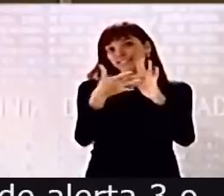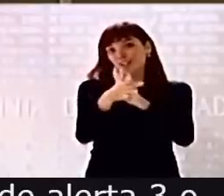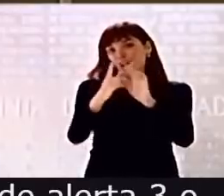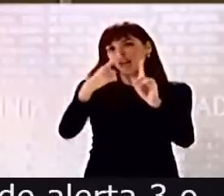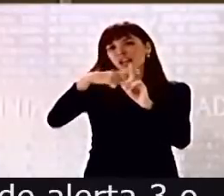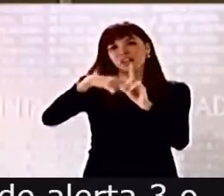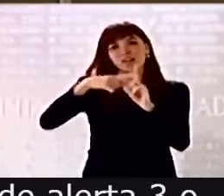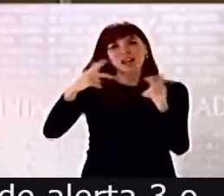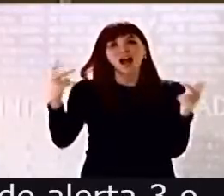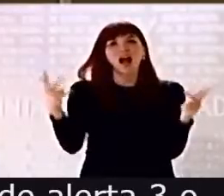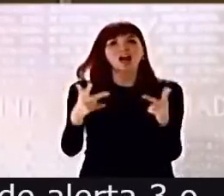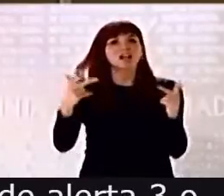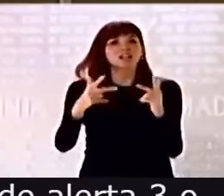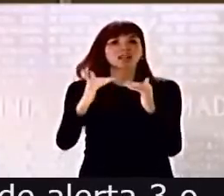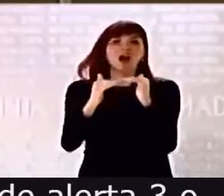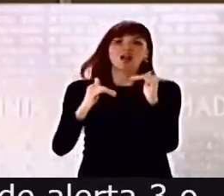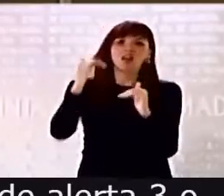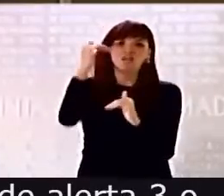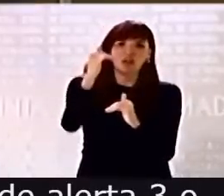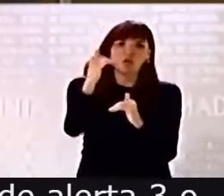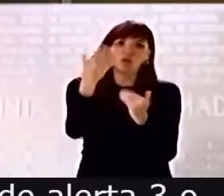elevado.